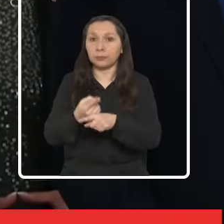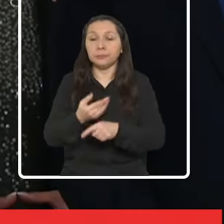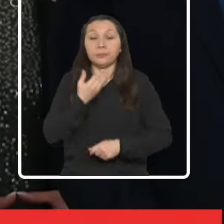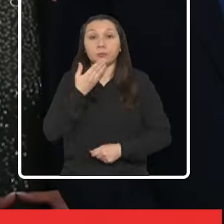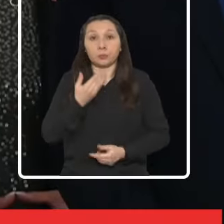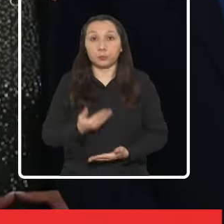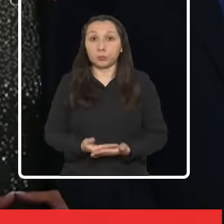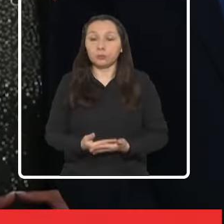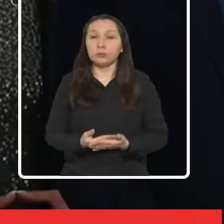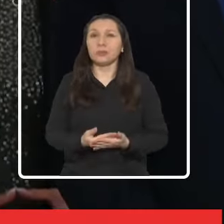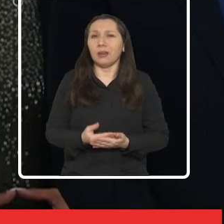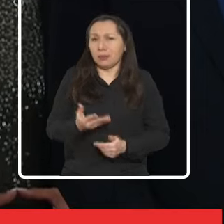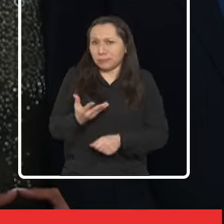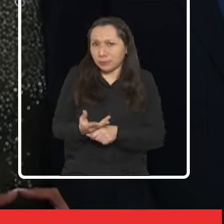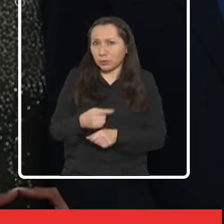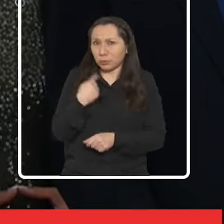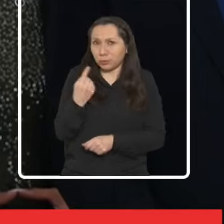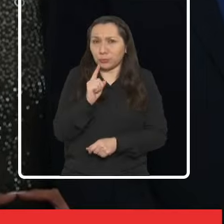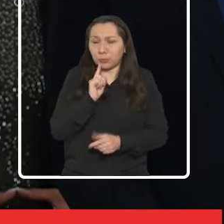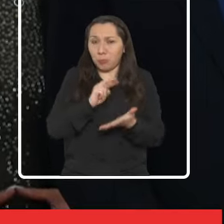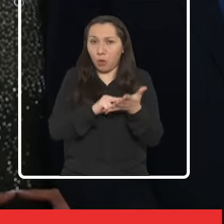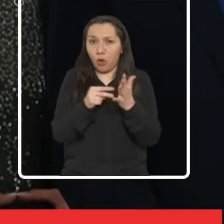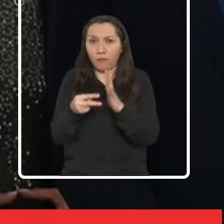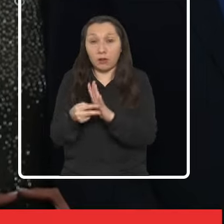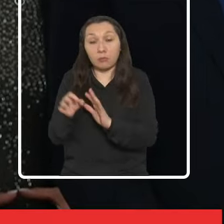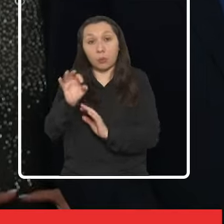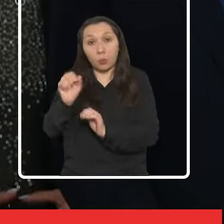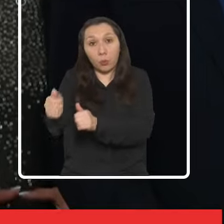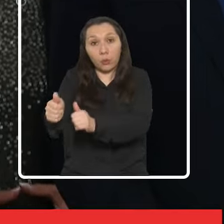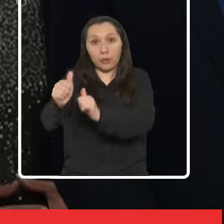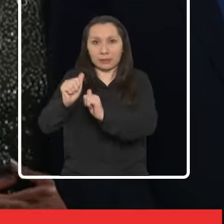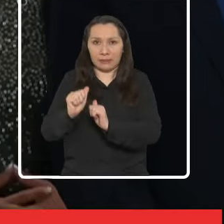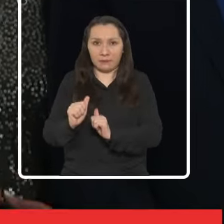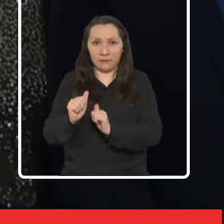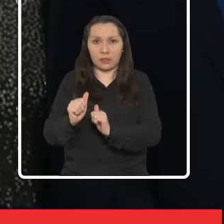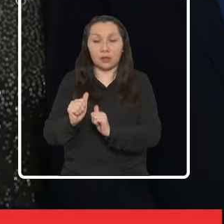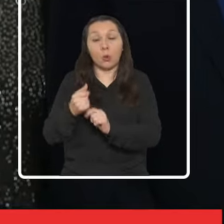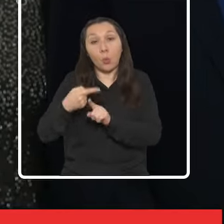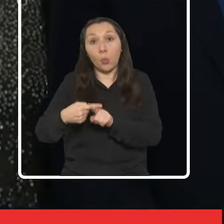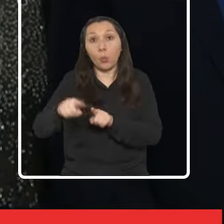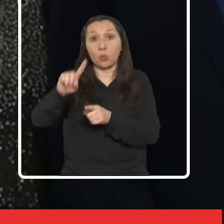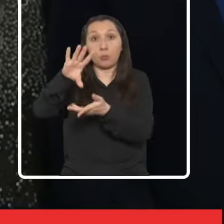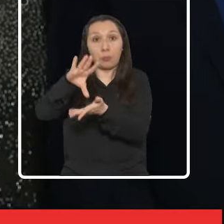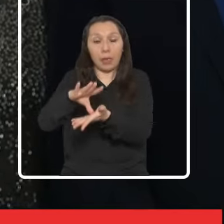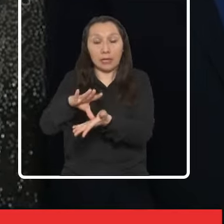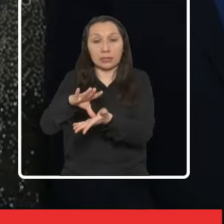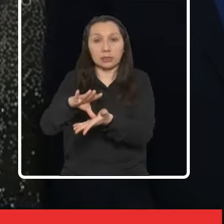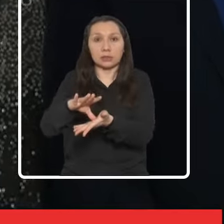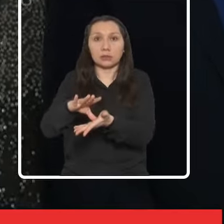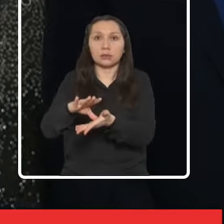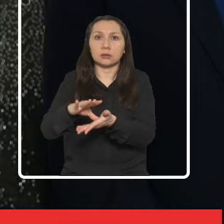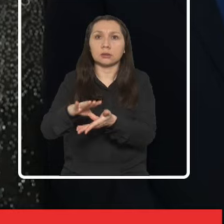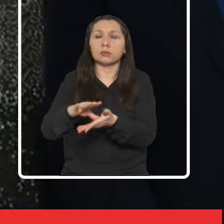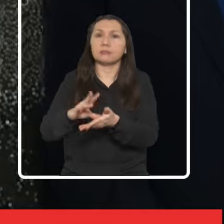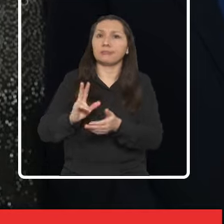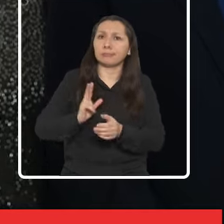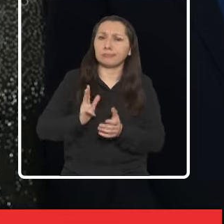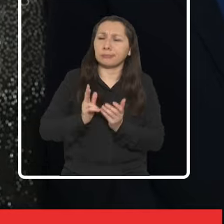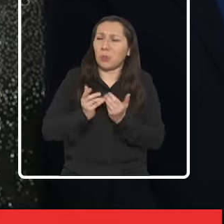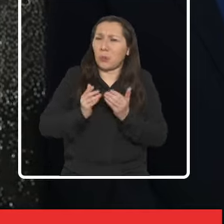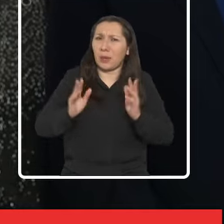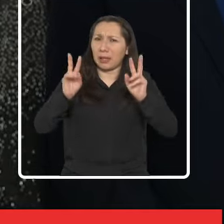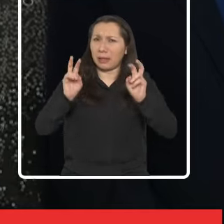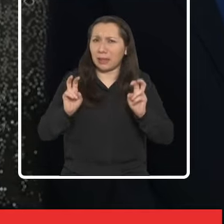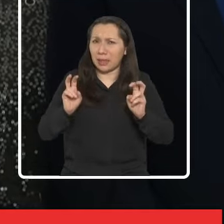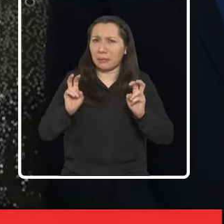Cuando tenemos problemas o desafíos con otro país, lo razonable desde cualquier punto